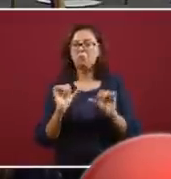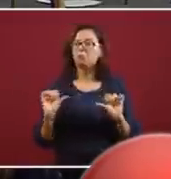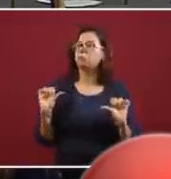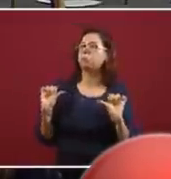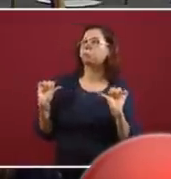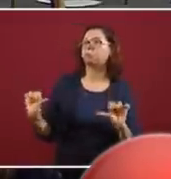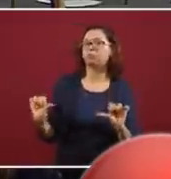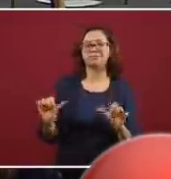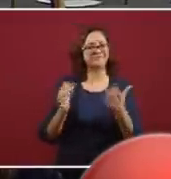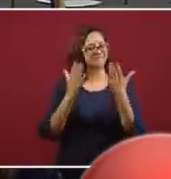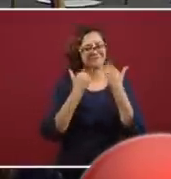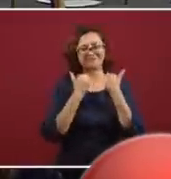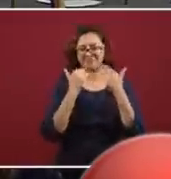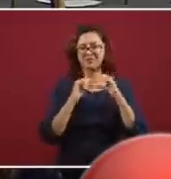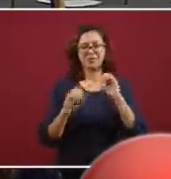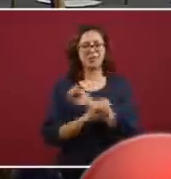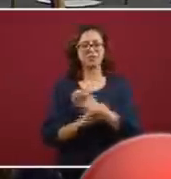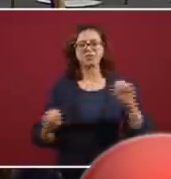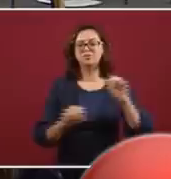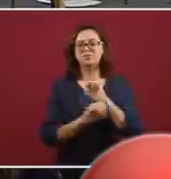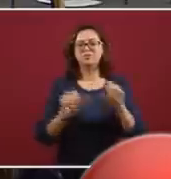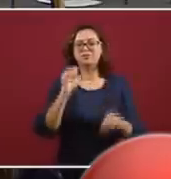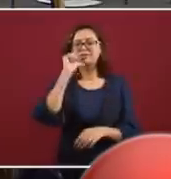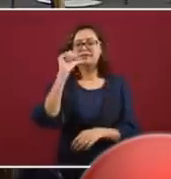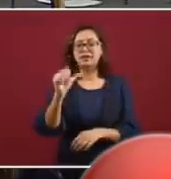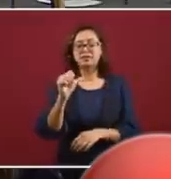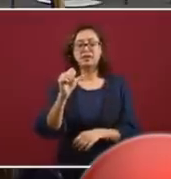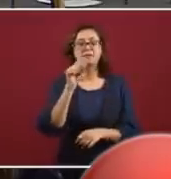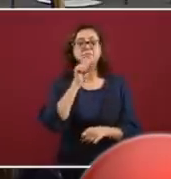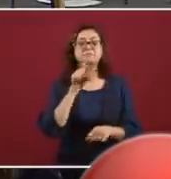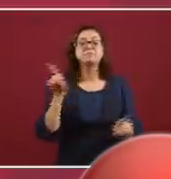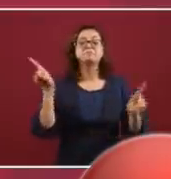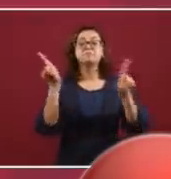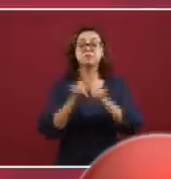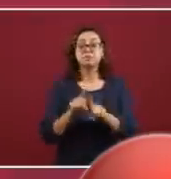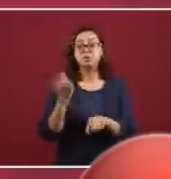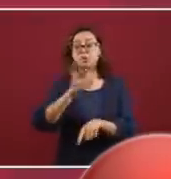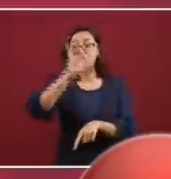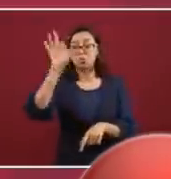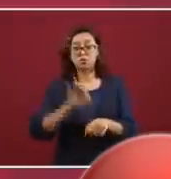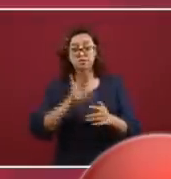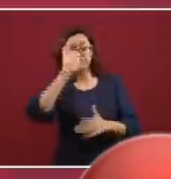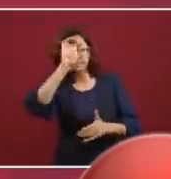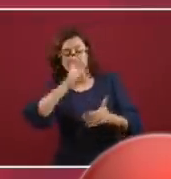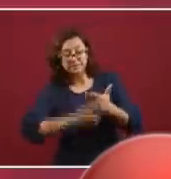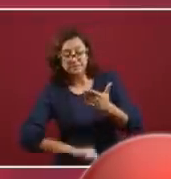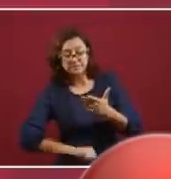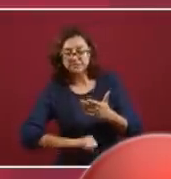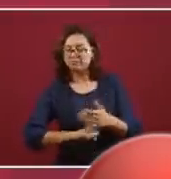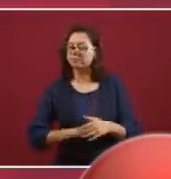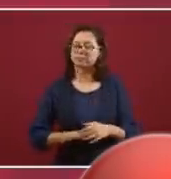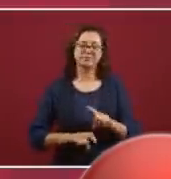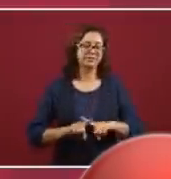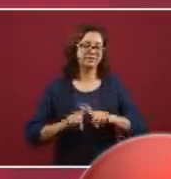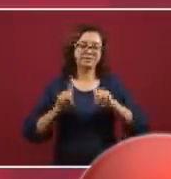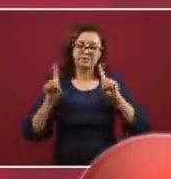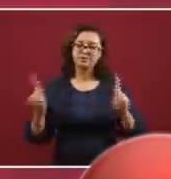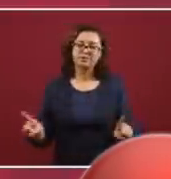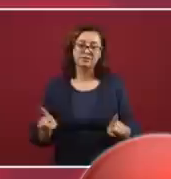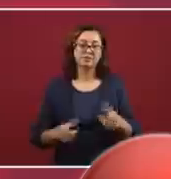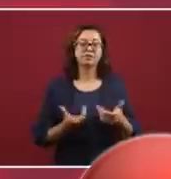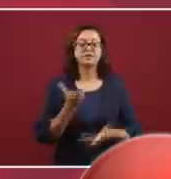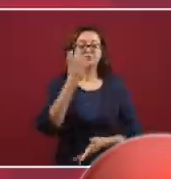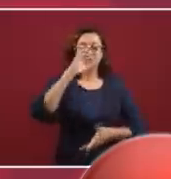ayer, no hay ningún perdón. No es una condonación, también queremos dejar bien claro los efectos de una y otra. La condonación